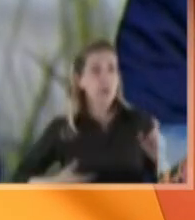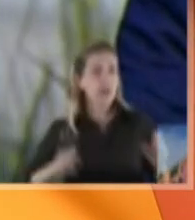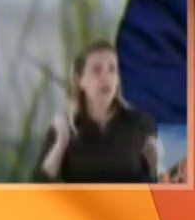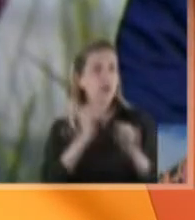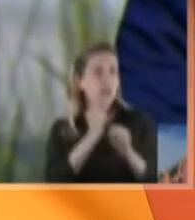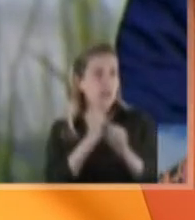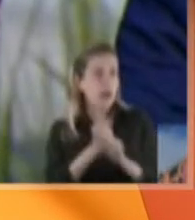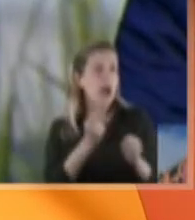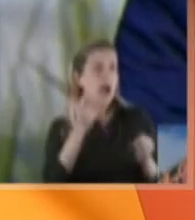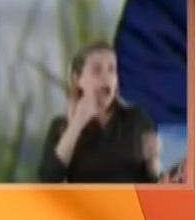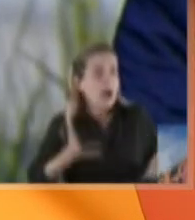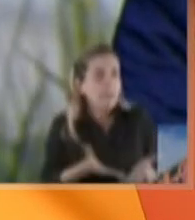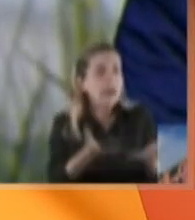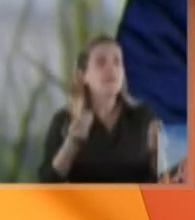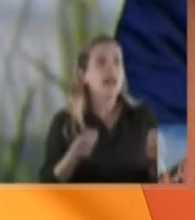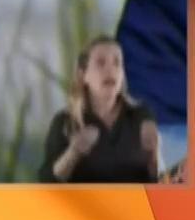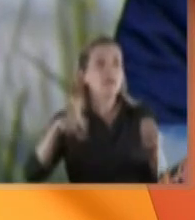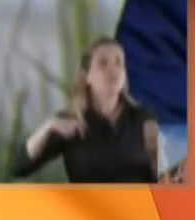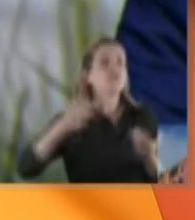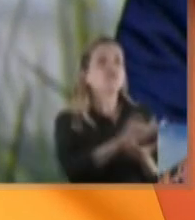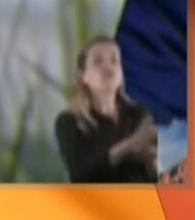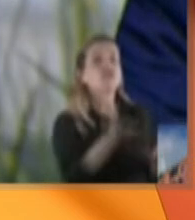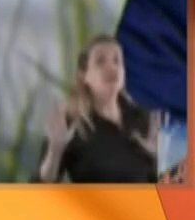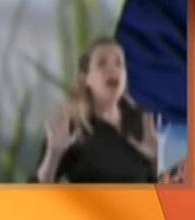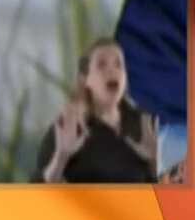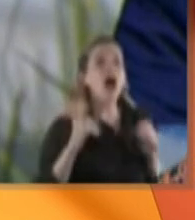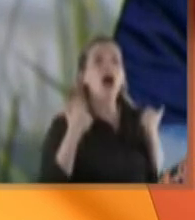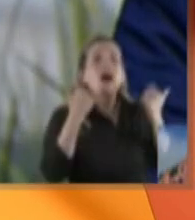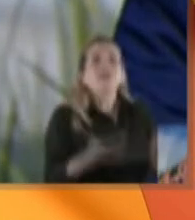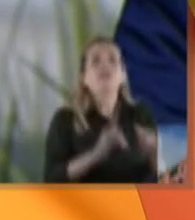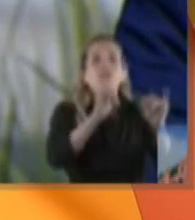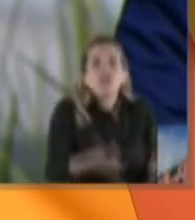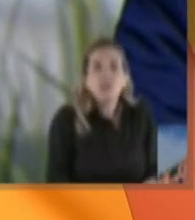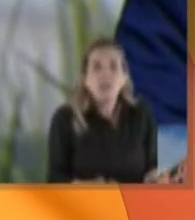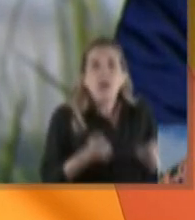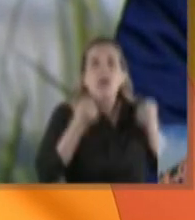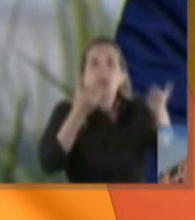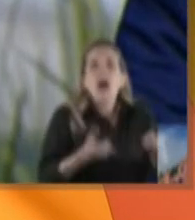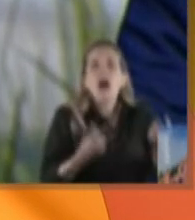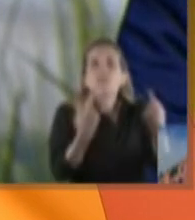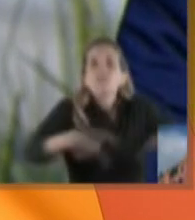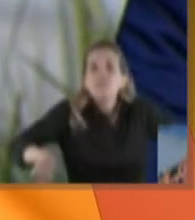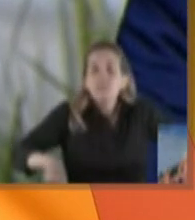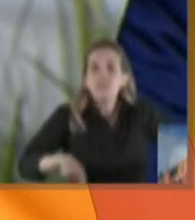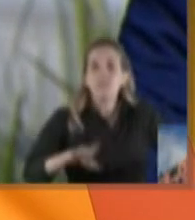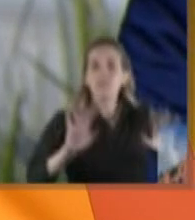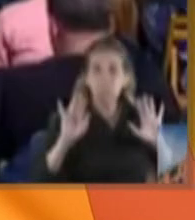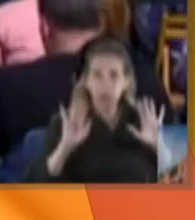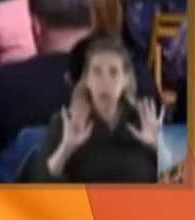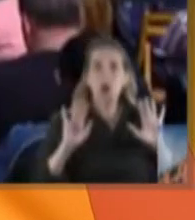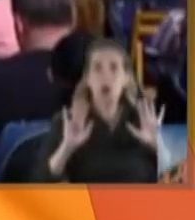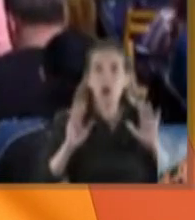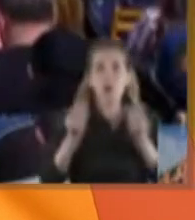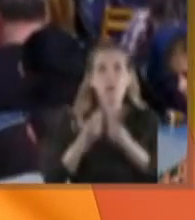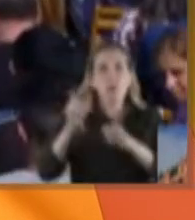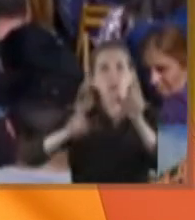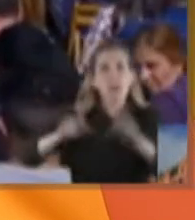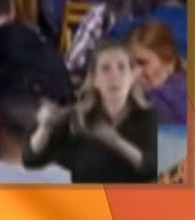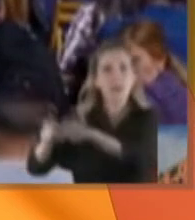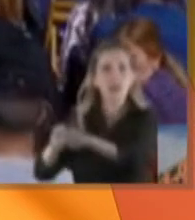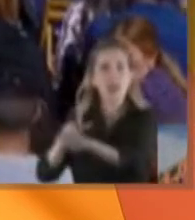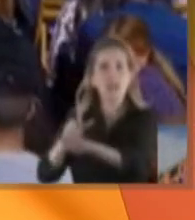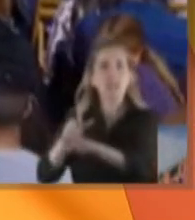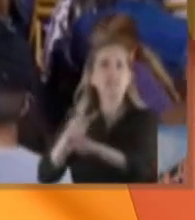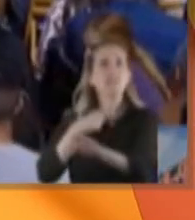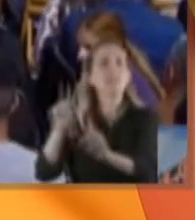finalmente que va a ser comunicada de todas maneras oficialmente en el transcurso de una reunión del partido justicialista esta tarde en